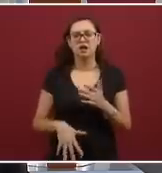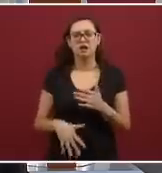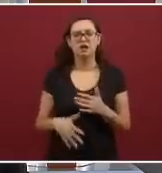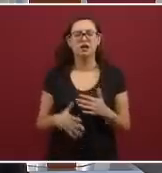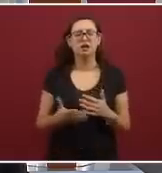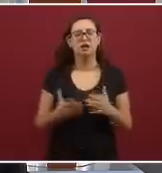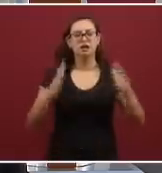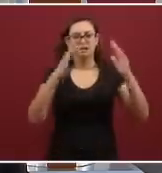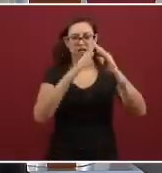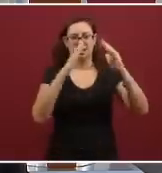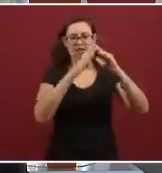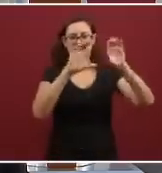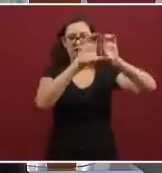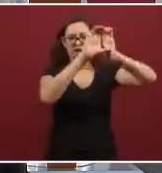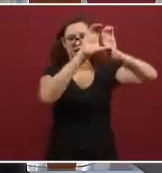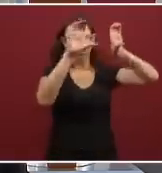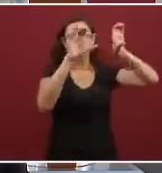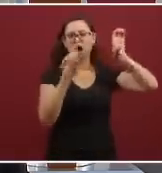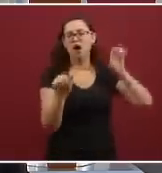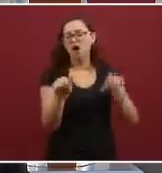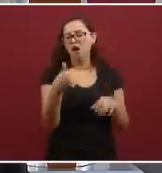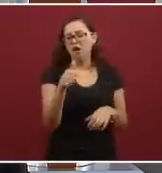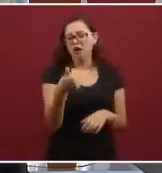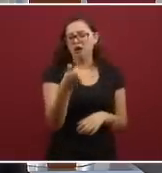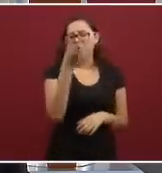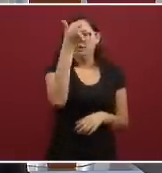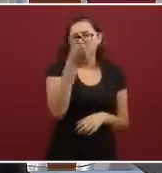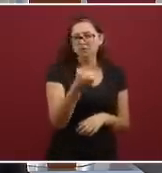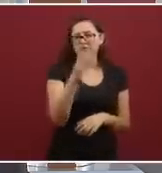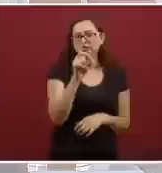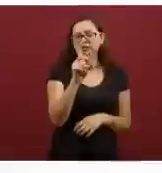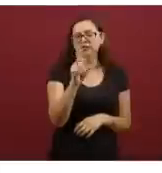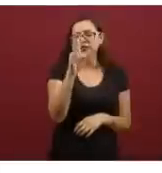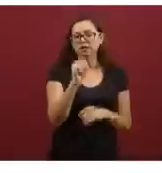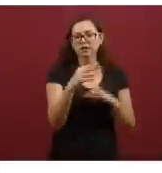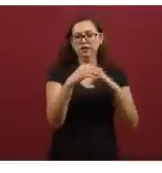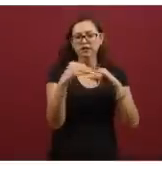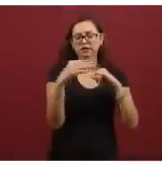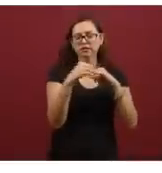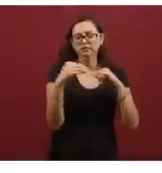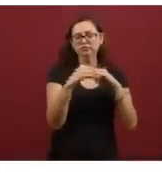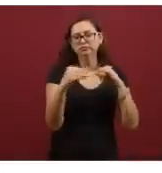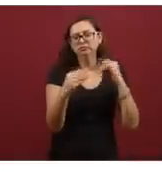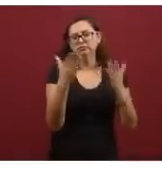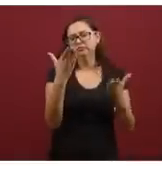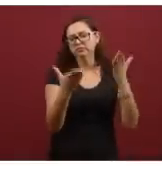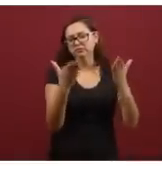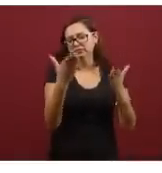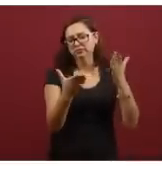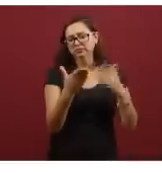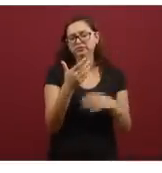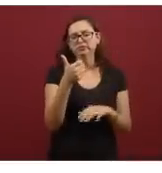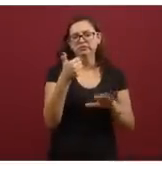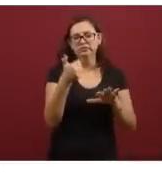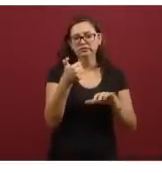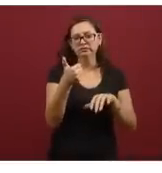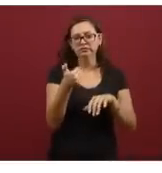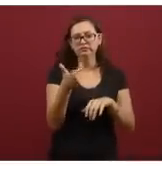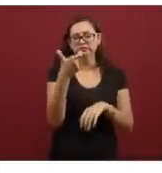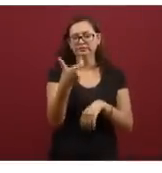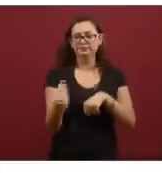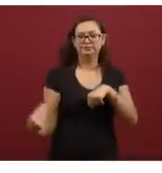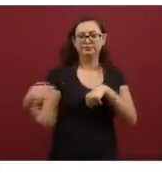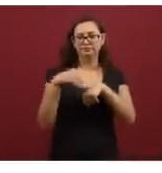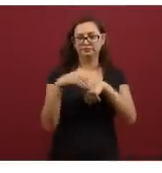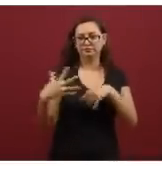tanques estacionarios en 11 pesos 39 centavos, con un margen nada más de 6 pesos con 12